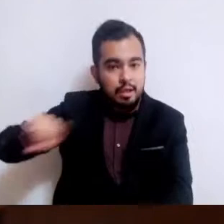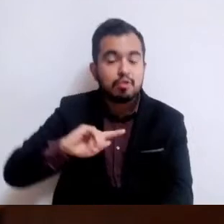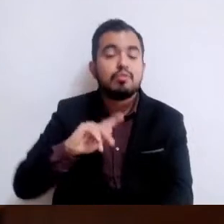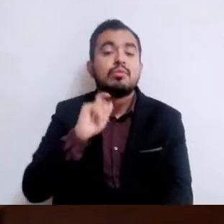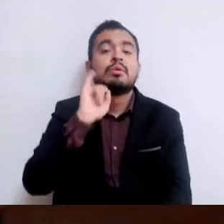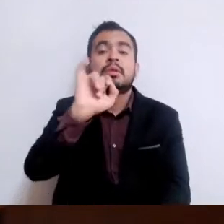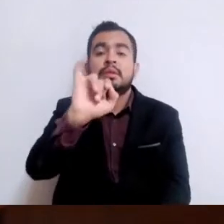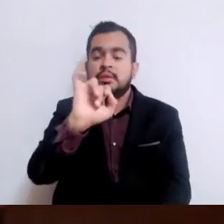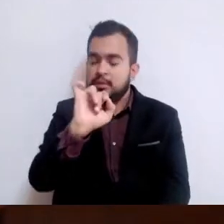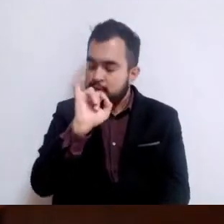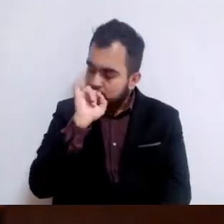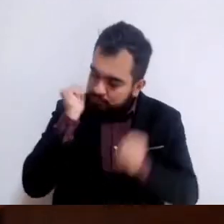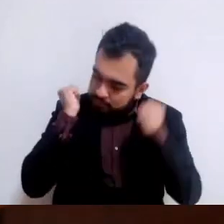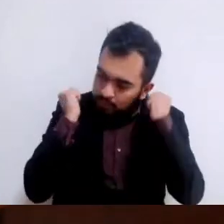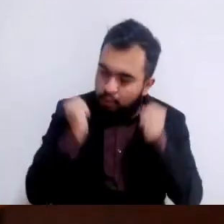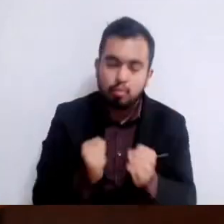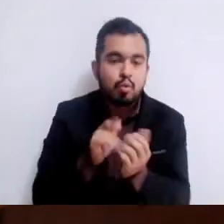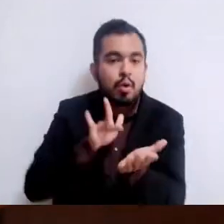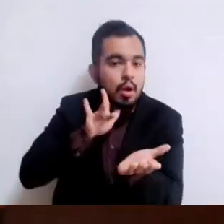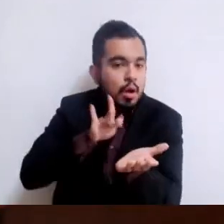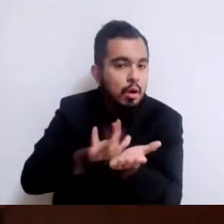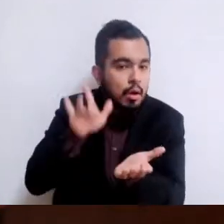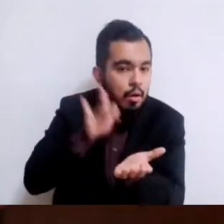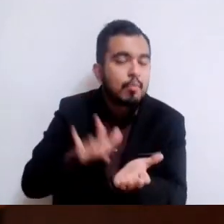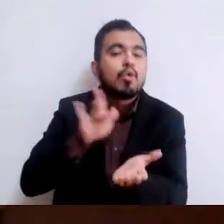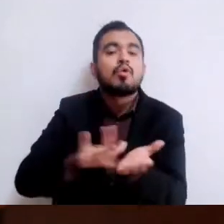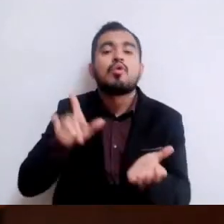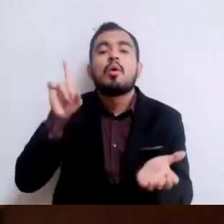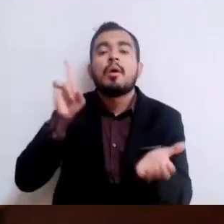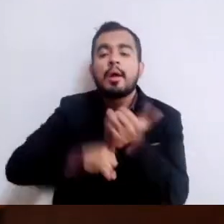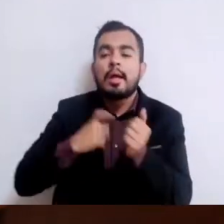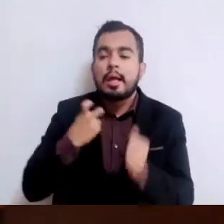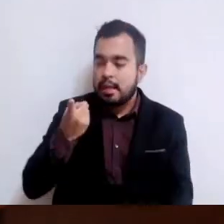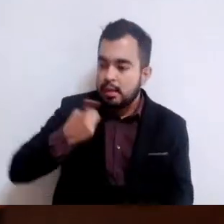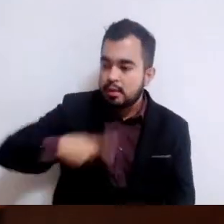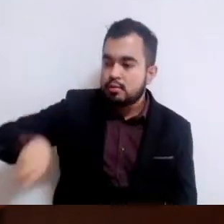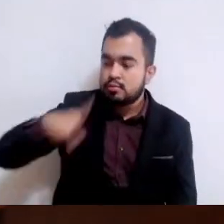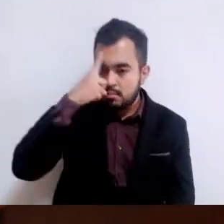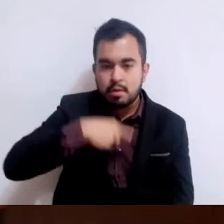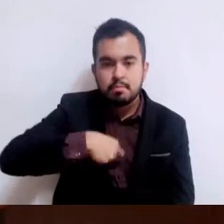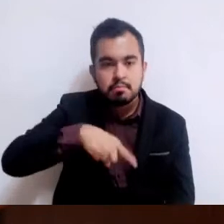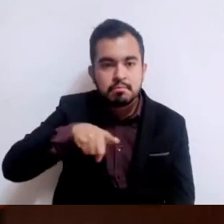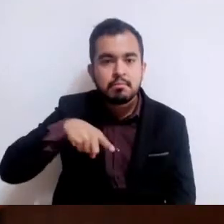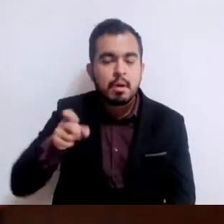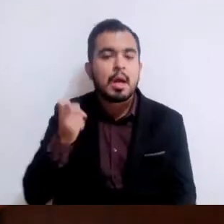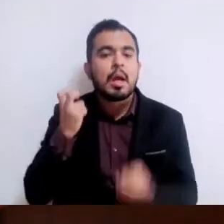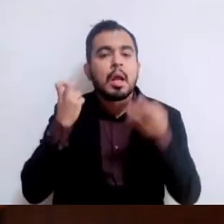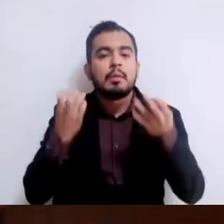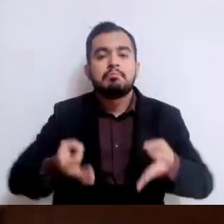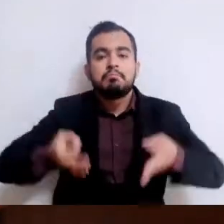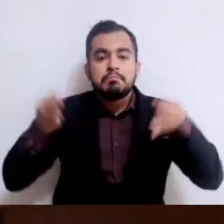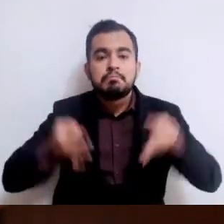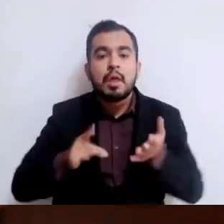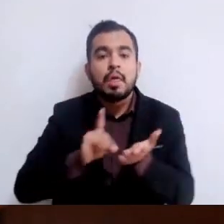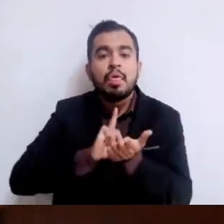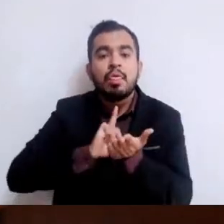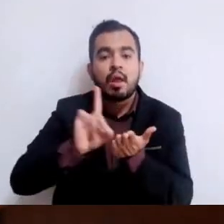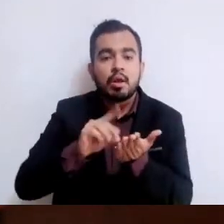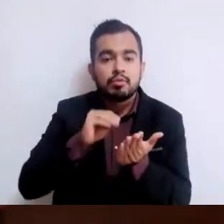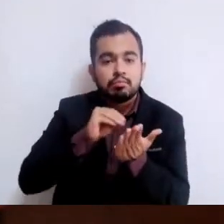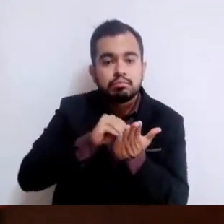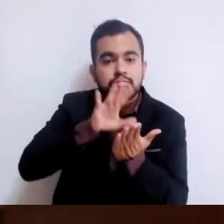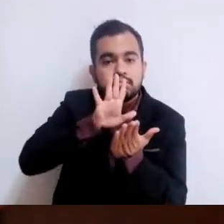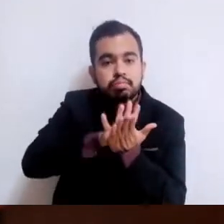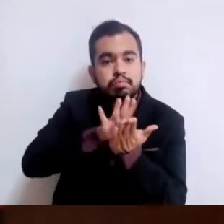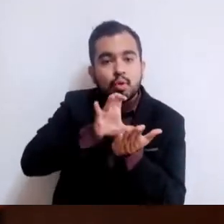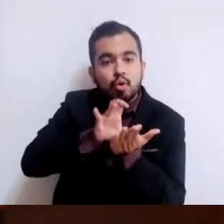descuento de apoyo al tránsito y la movilidad asequible como un derecho que se consagre en nuestra Constitución, en congruencia